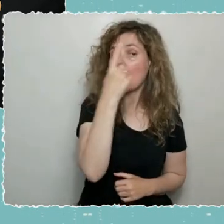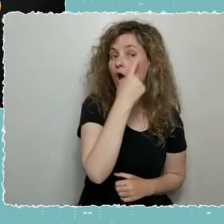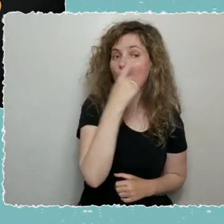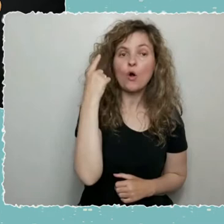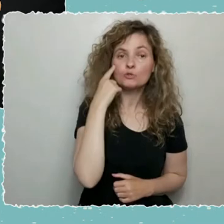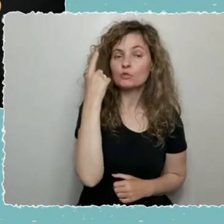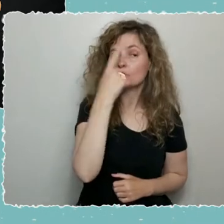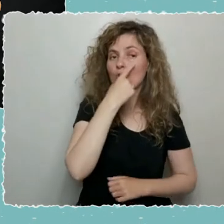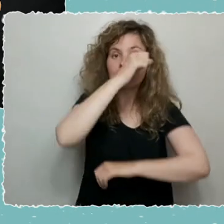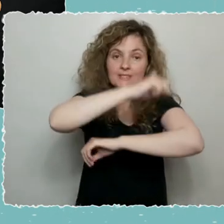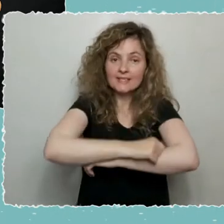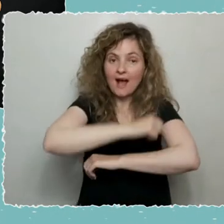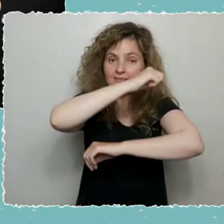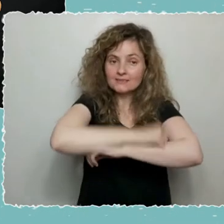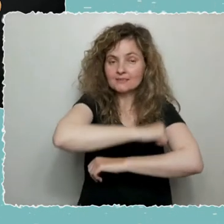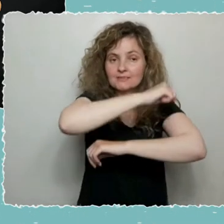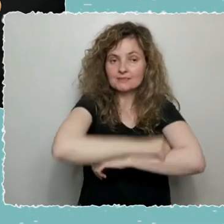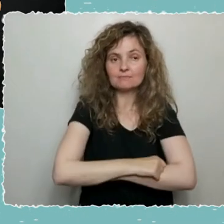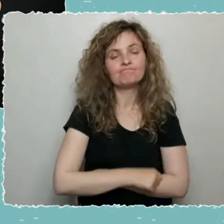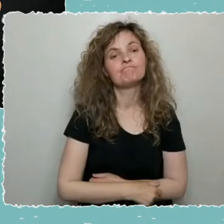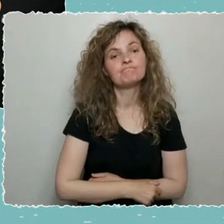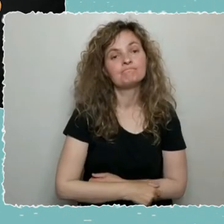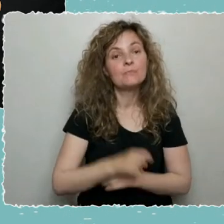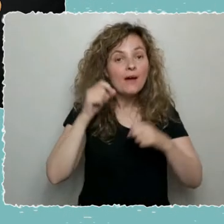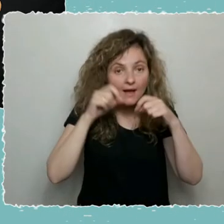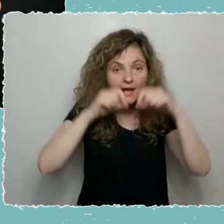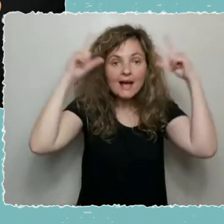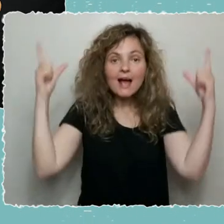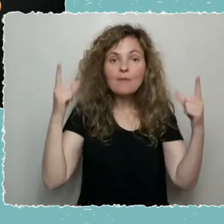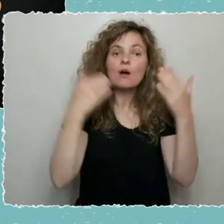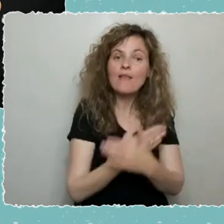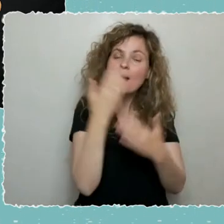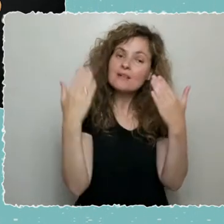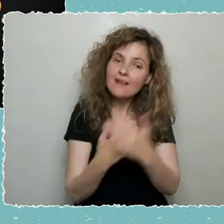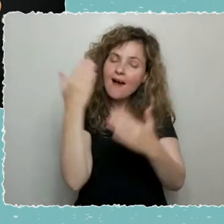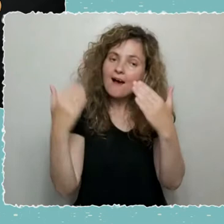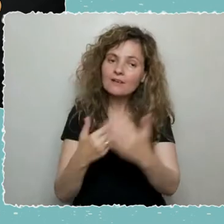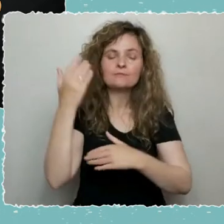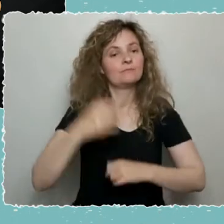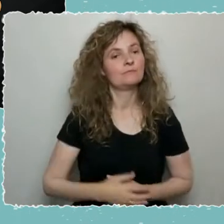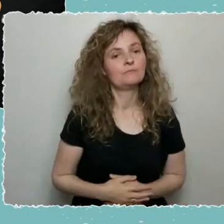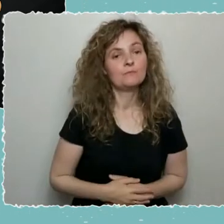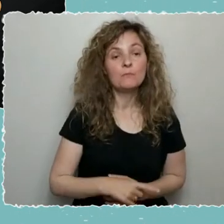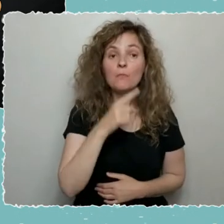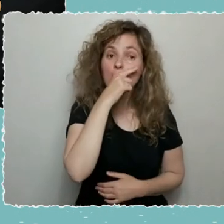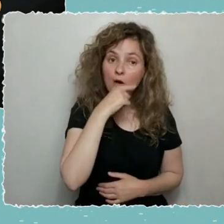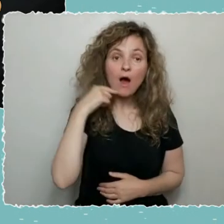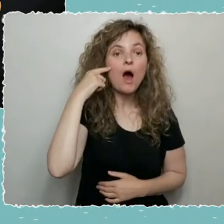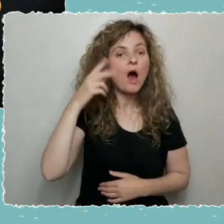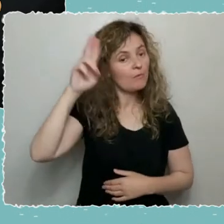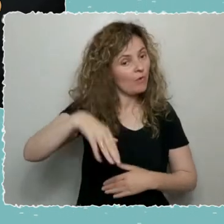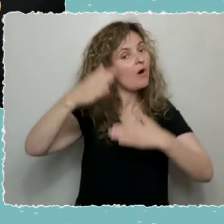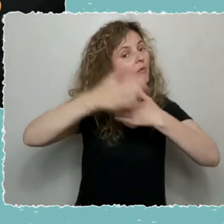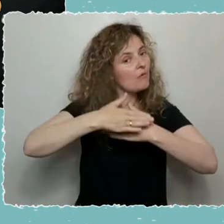son as ventás, os ollos son as ventás, que abro cada mañá, que abro cada mañá. A boca é